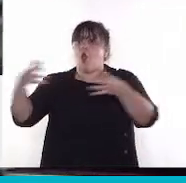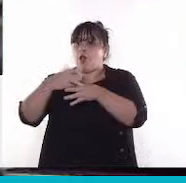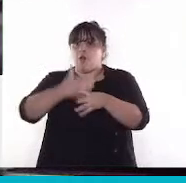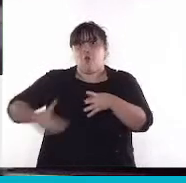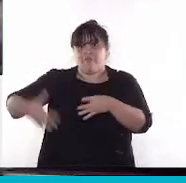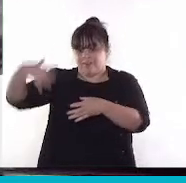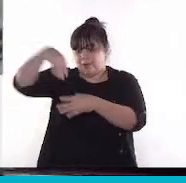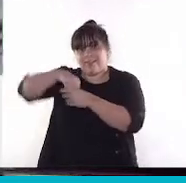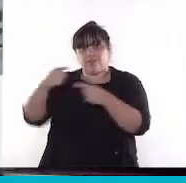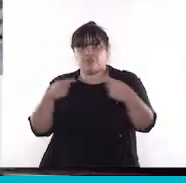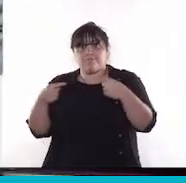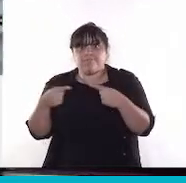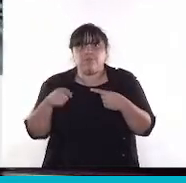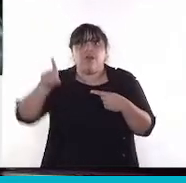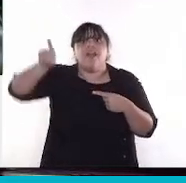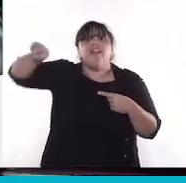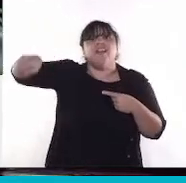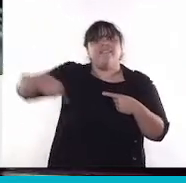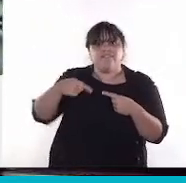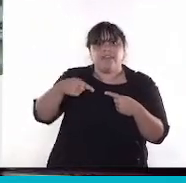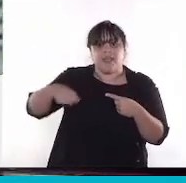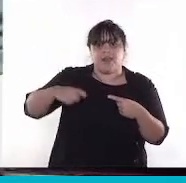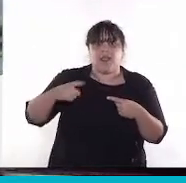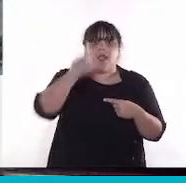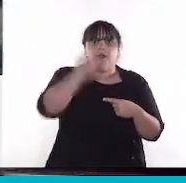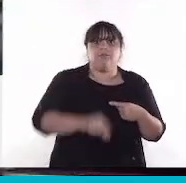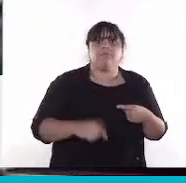generando severos daños a todos los argentinos.